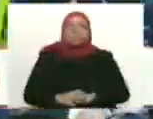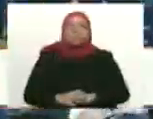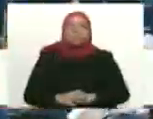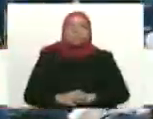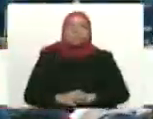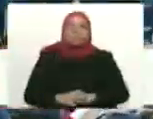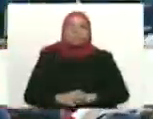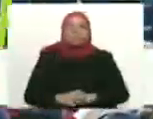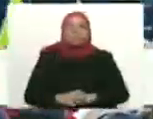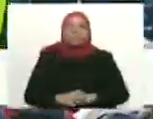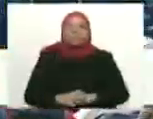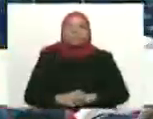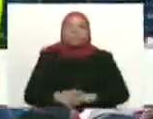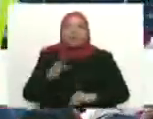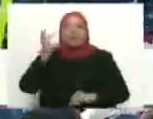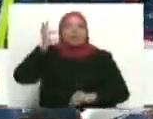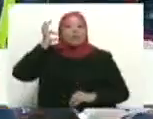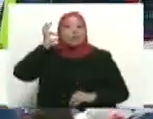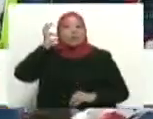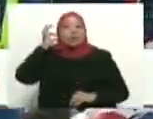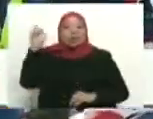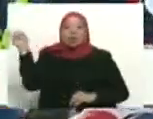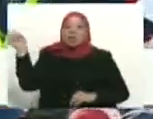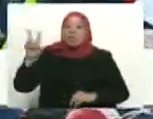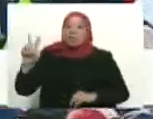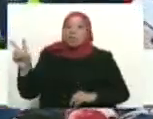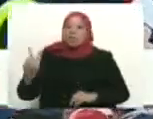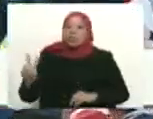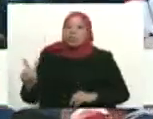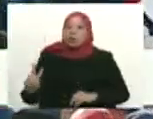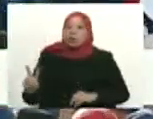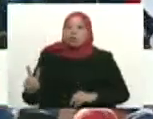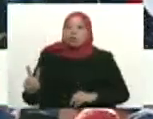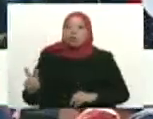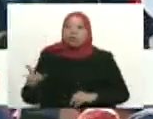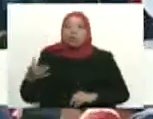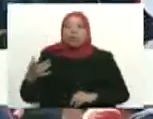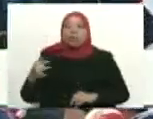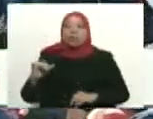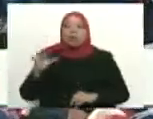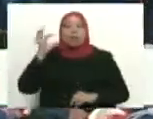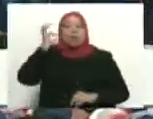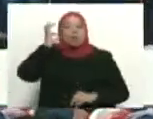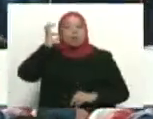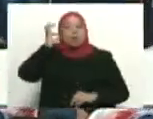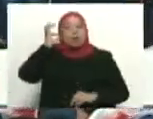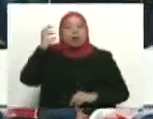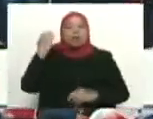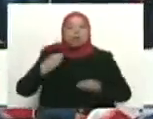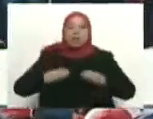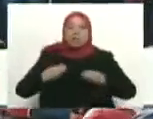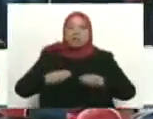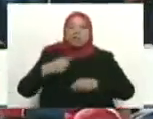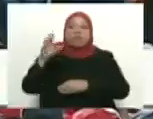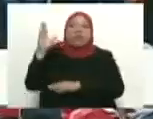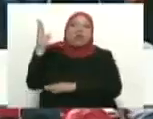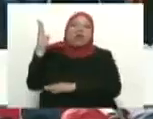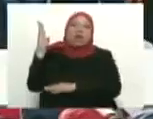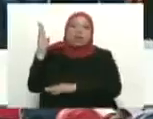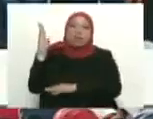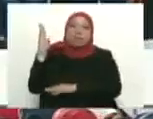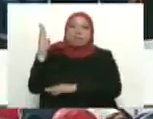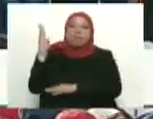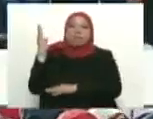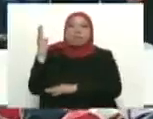Y de la mano de la mujer venezolana, de la mano de la mujer larense, de la mano de la mujer